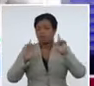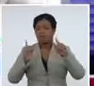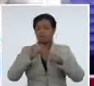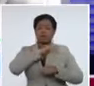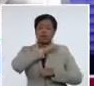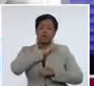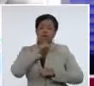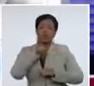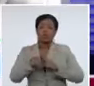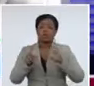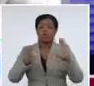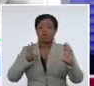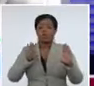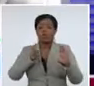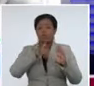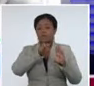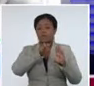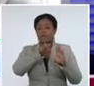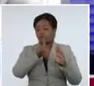periodo